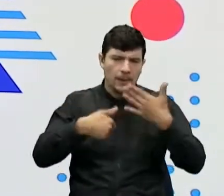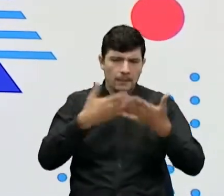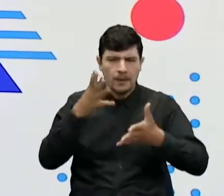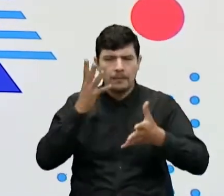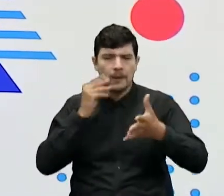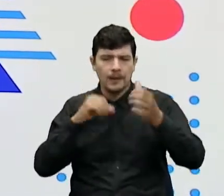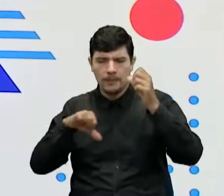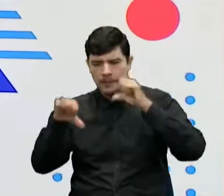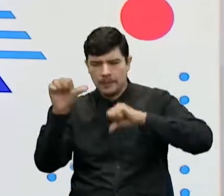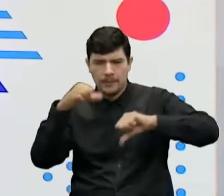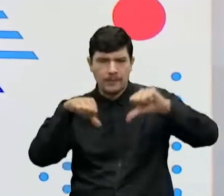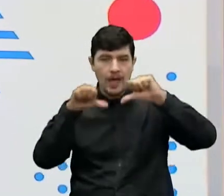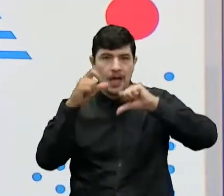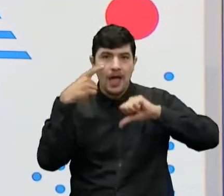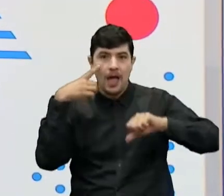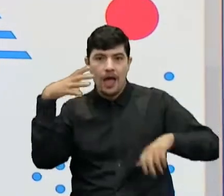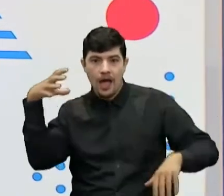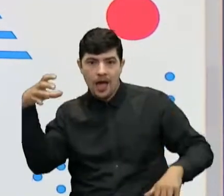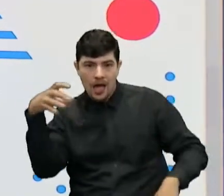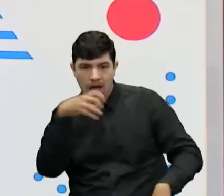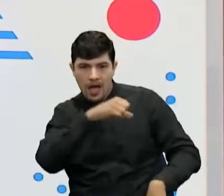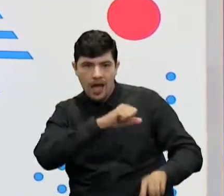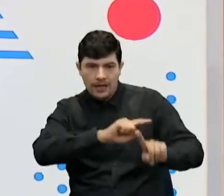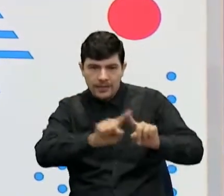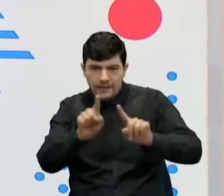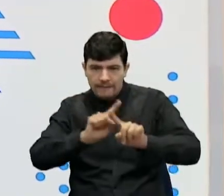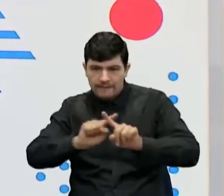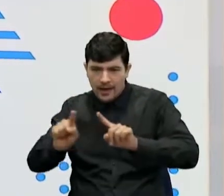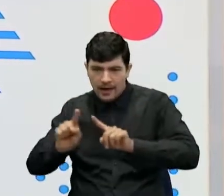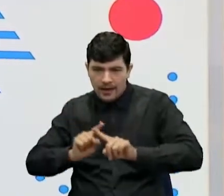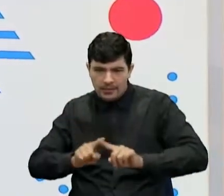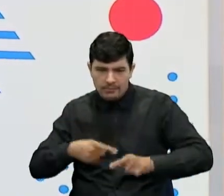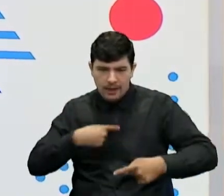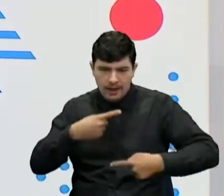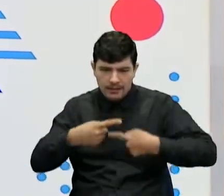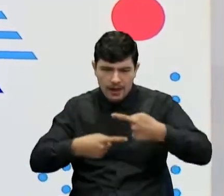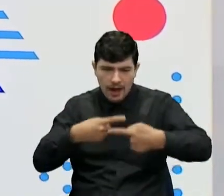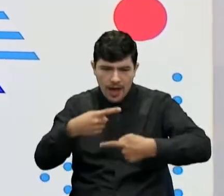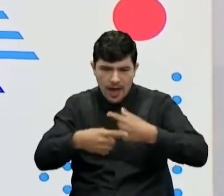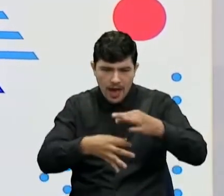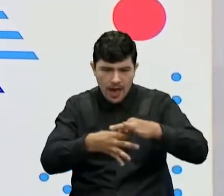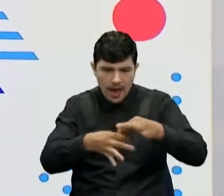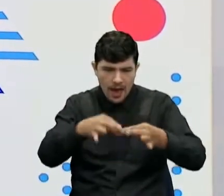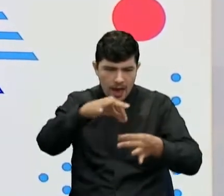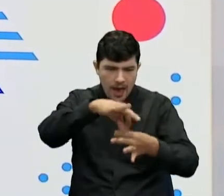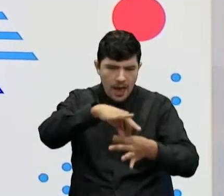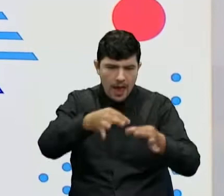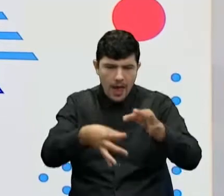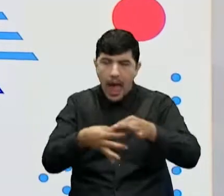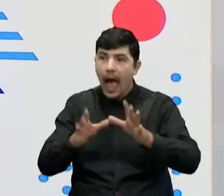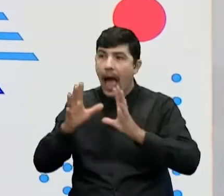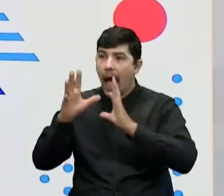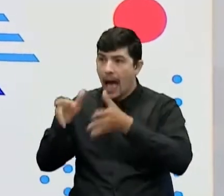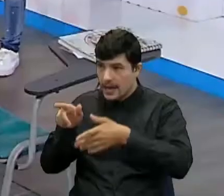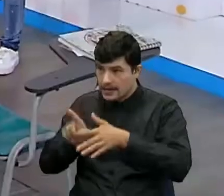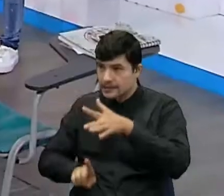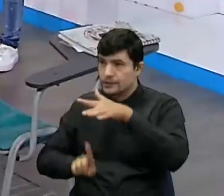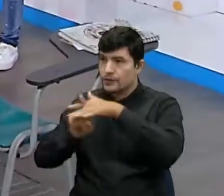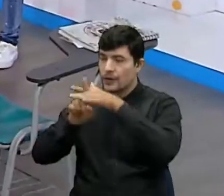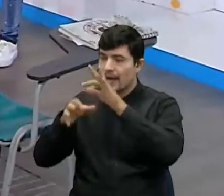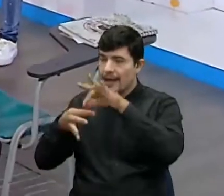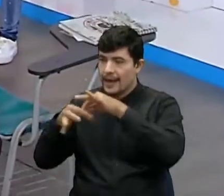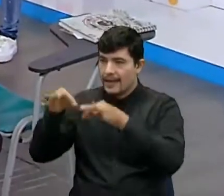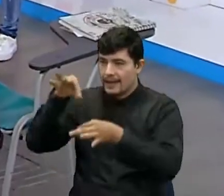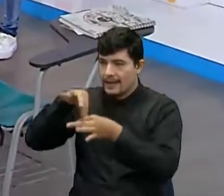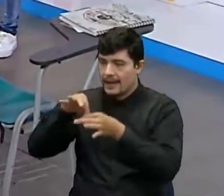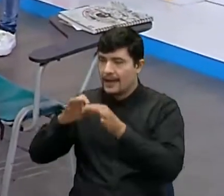Y Se dio cuenta De la variación genética O sea que Ahí es donde nace La genética De población